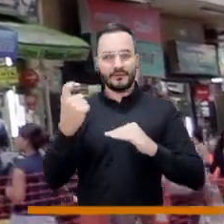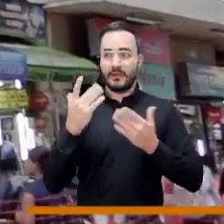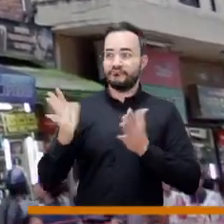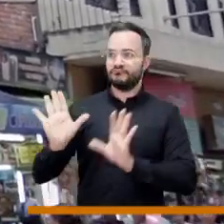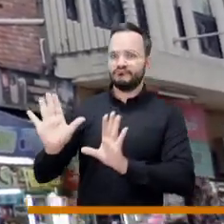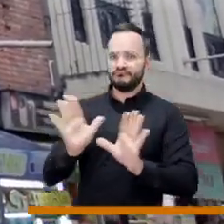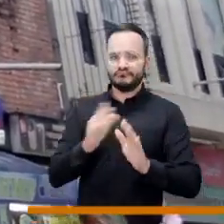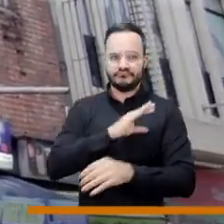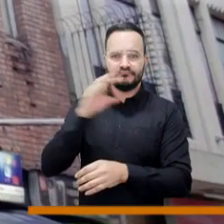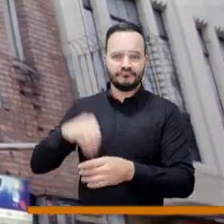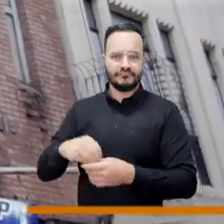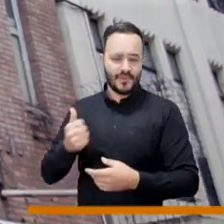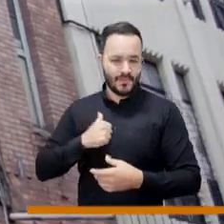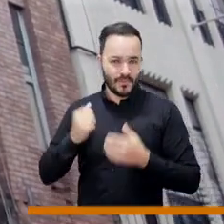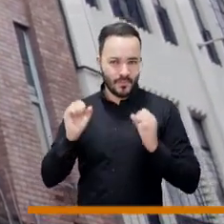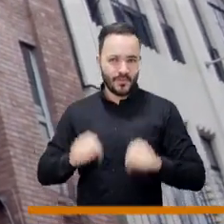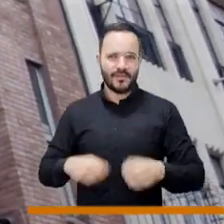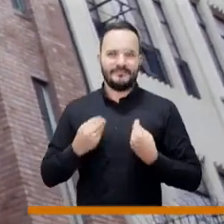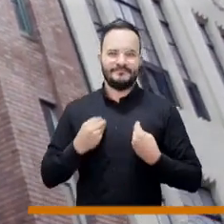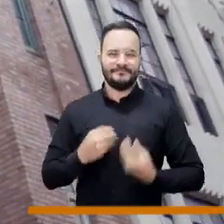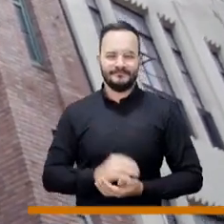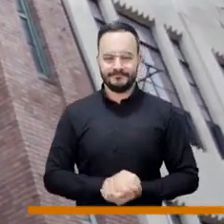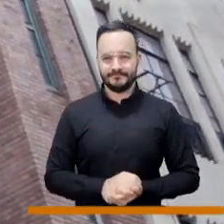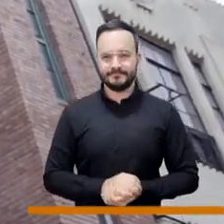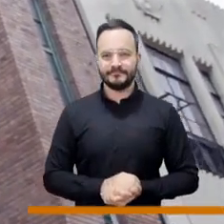en el distrito.